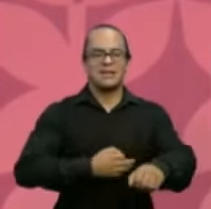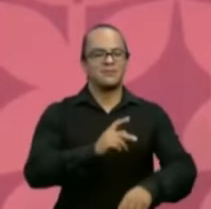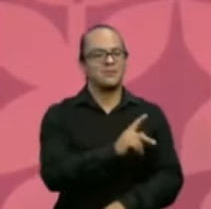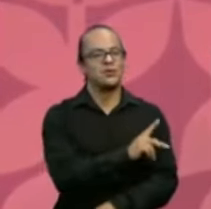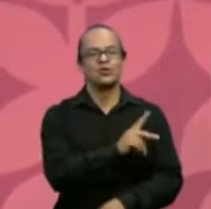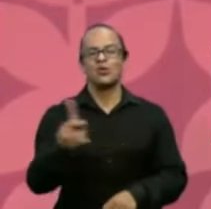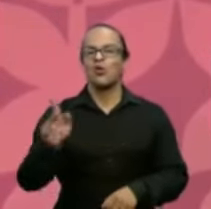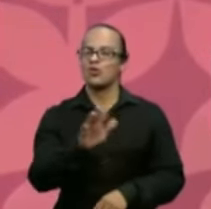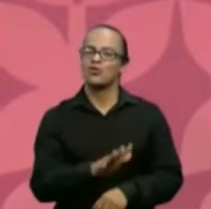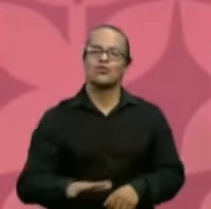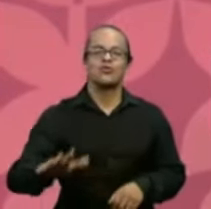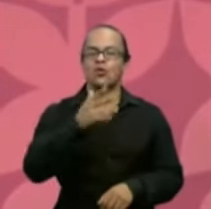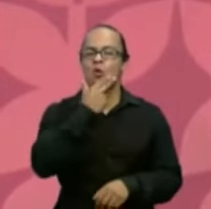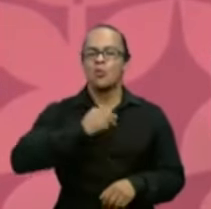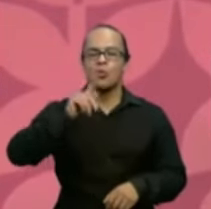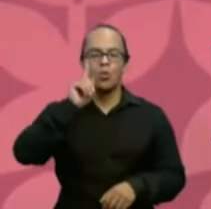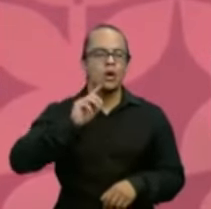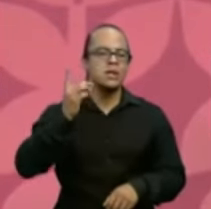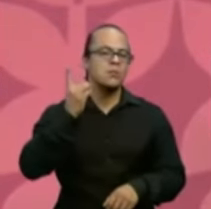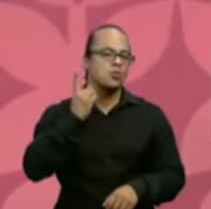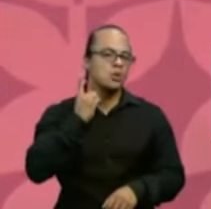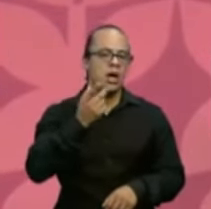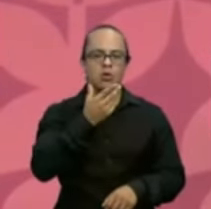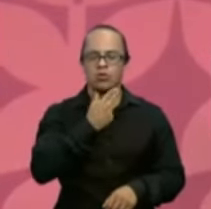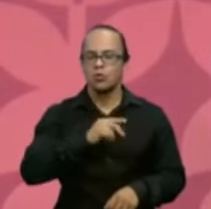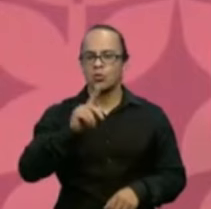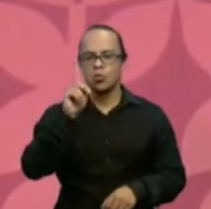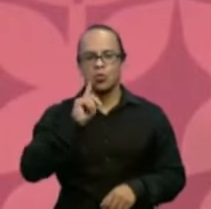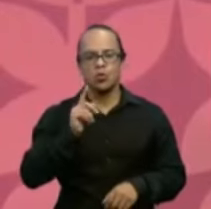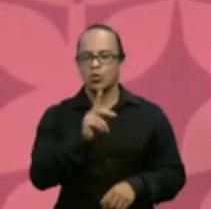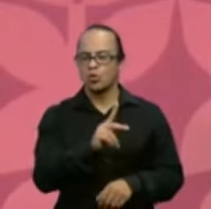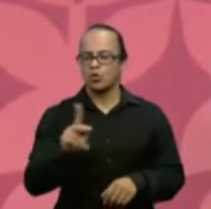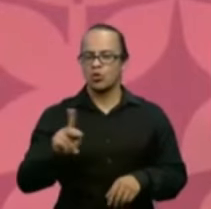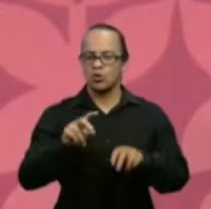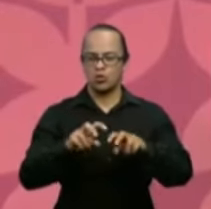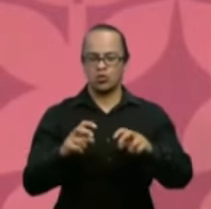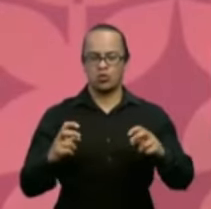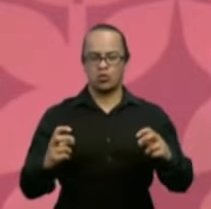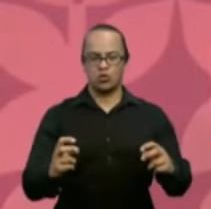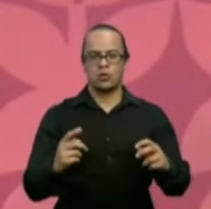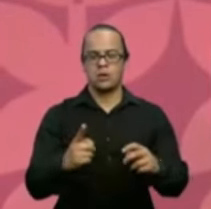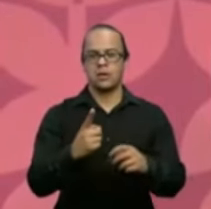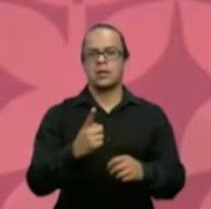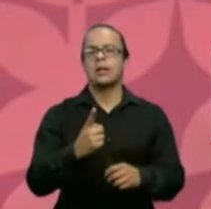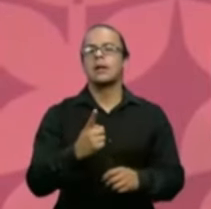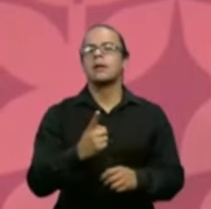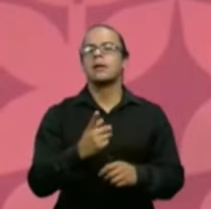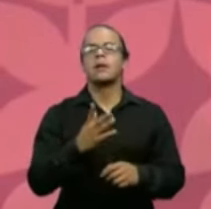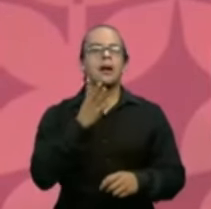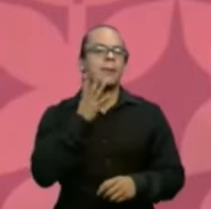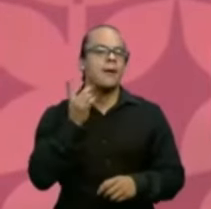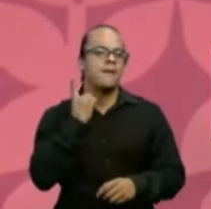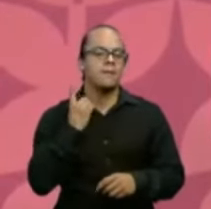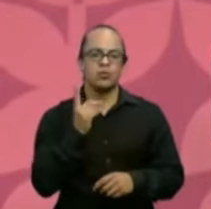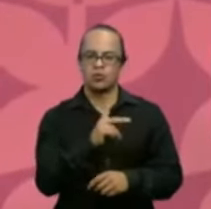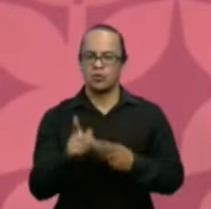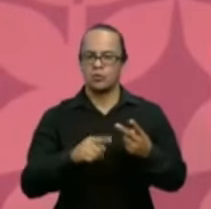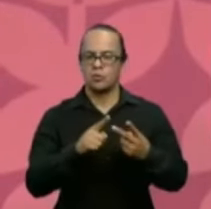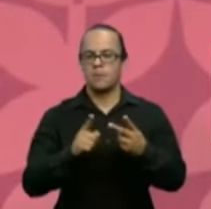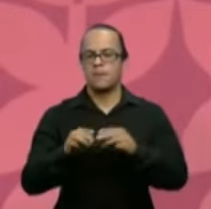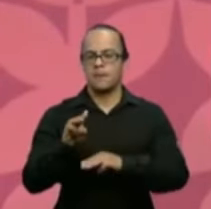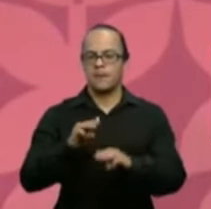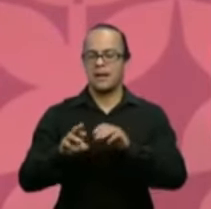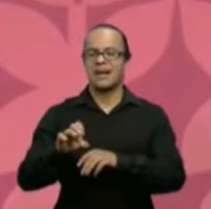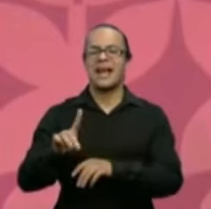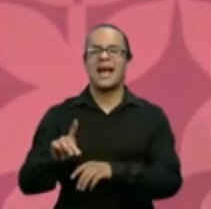ustedes, diputadas, diputados, que son integrantes de la 61ª legislatura, magistrado Ricardo